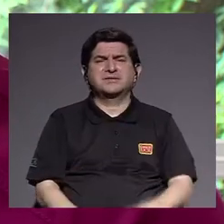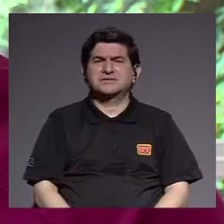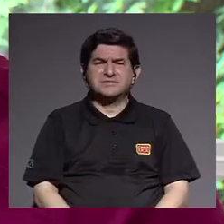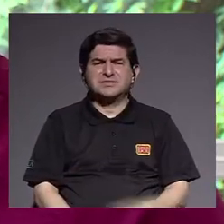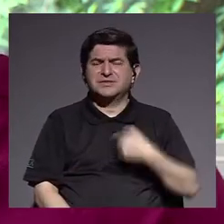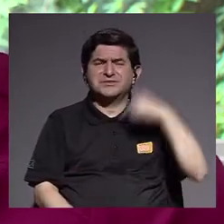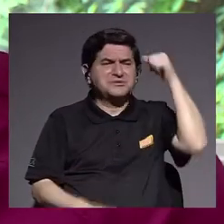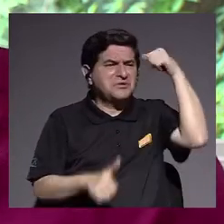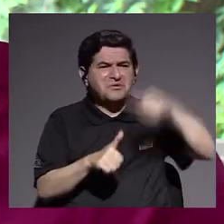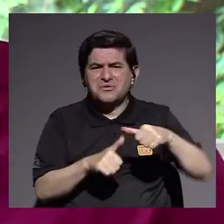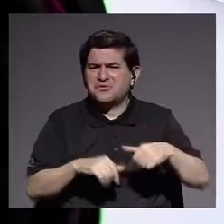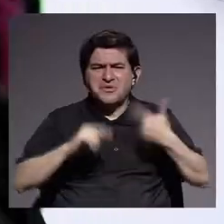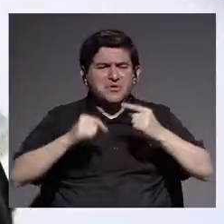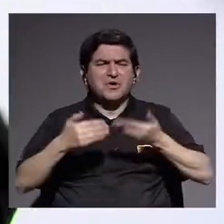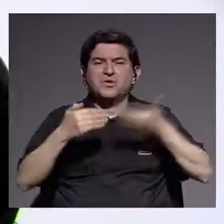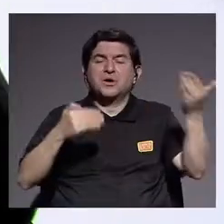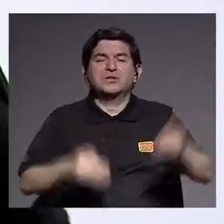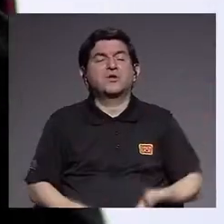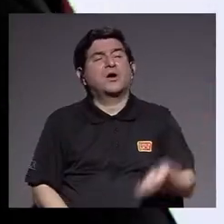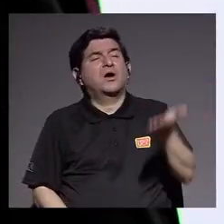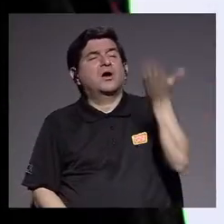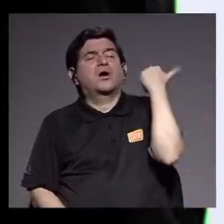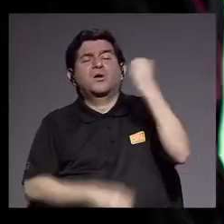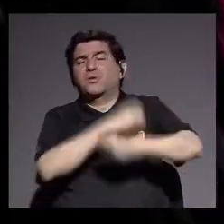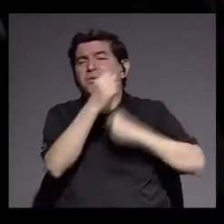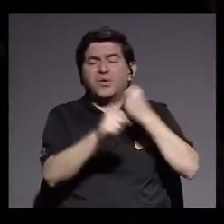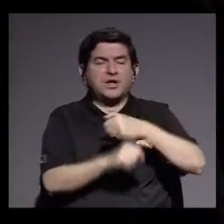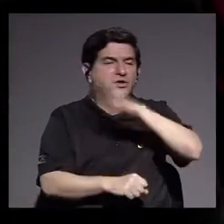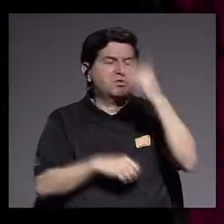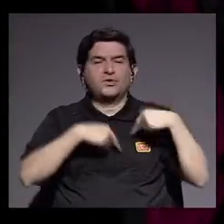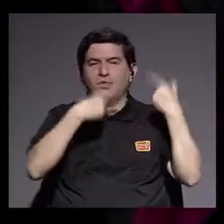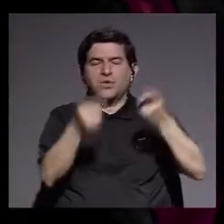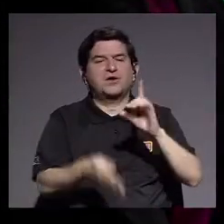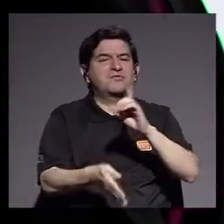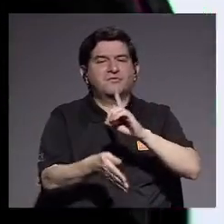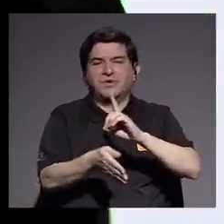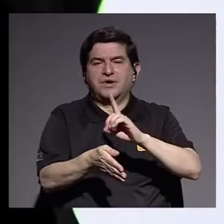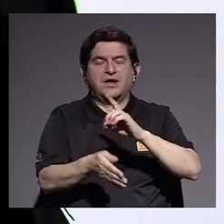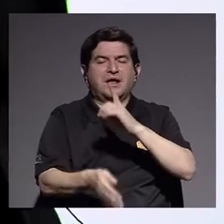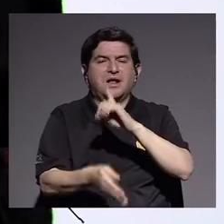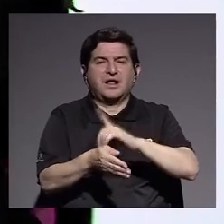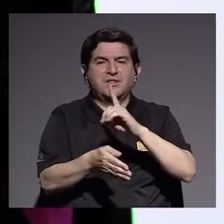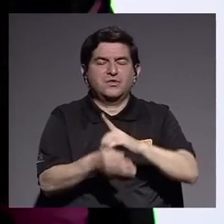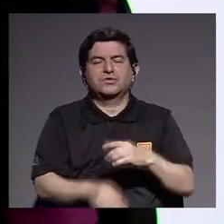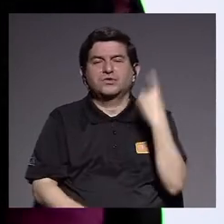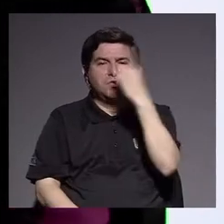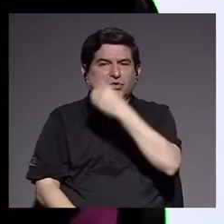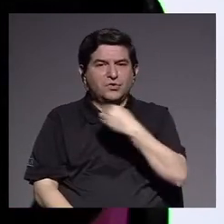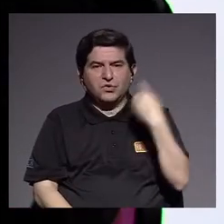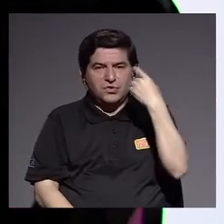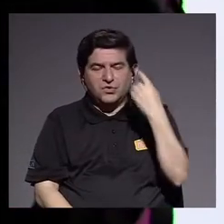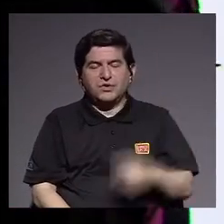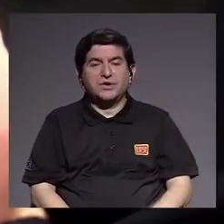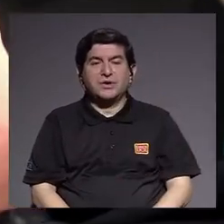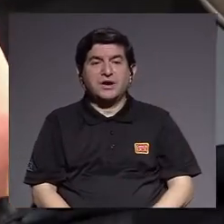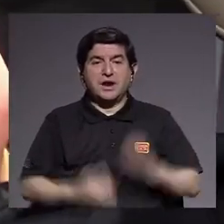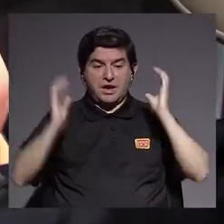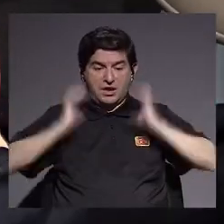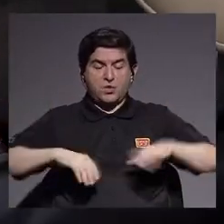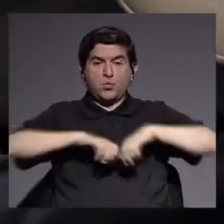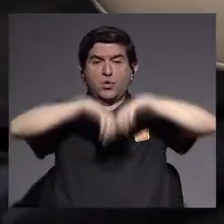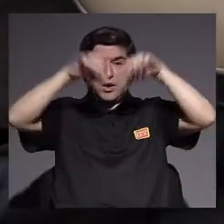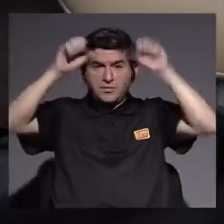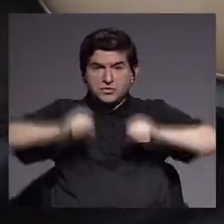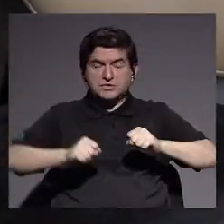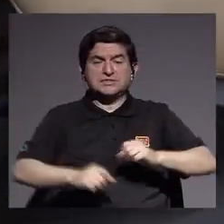dice ay no no me acuerdo cuando me dolió la relatora hace muchísimos años sin pista bueno sobre todo el sistema de defensas el